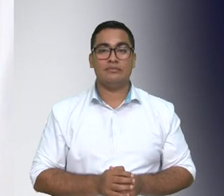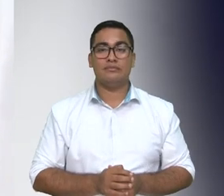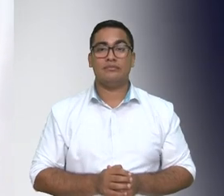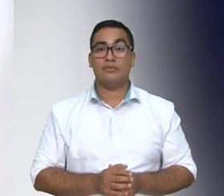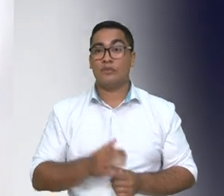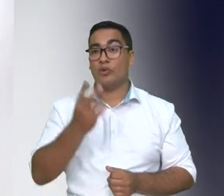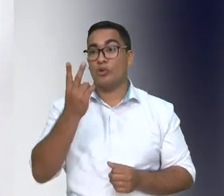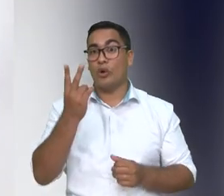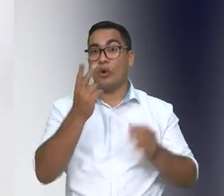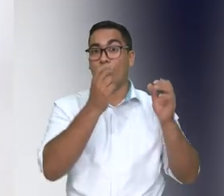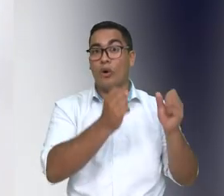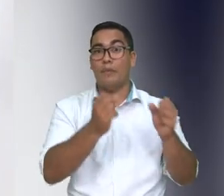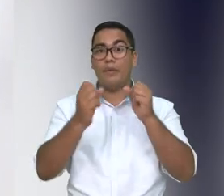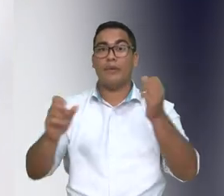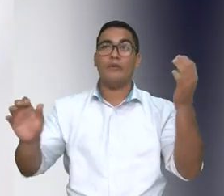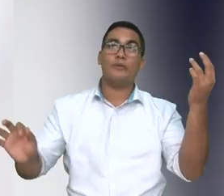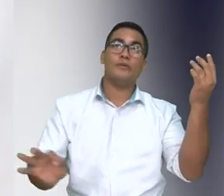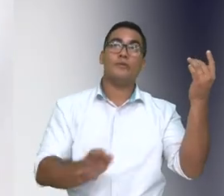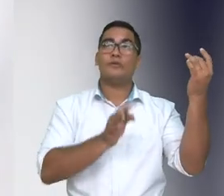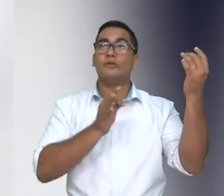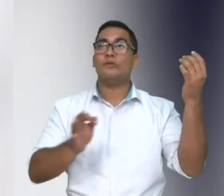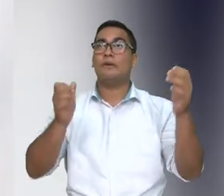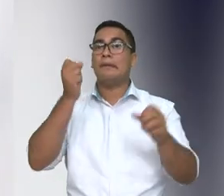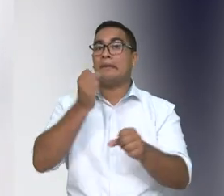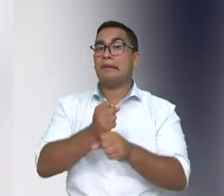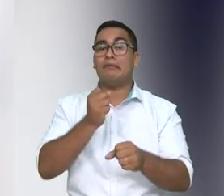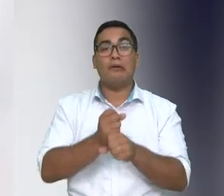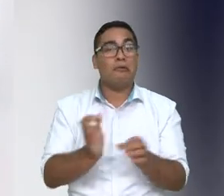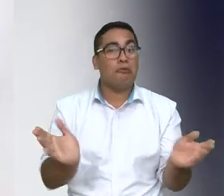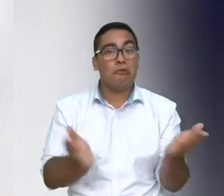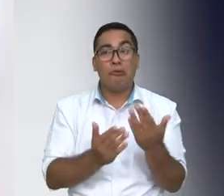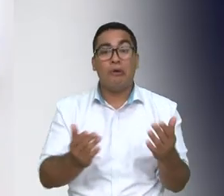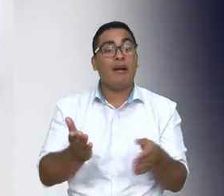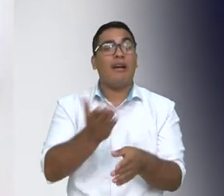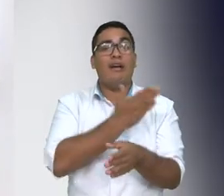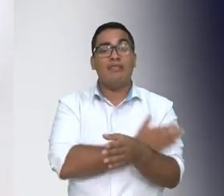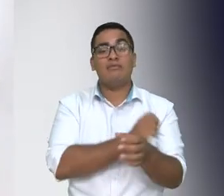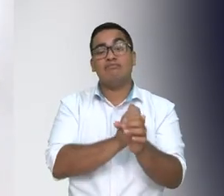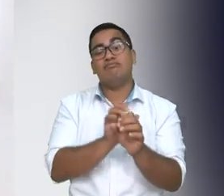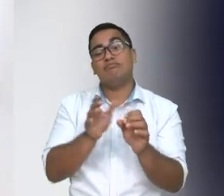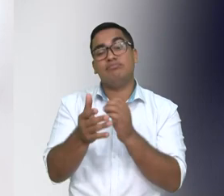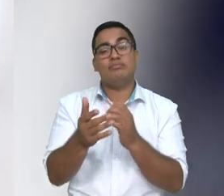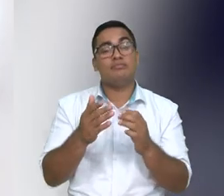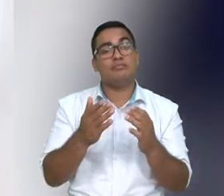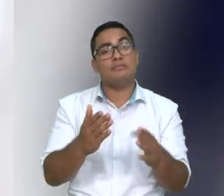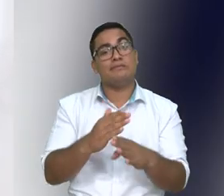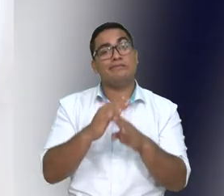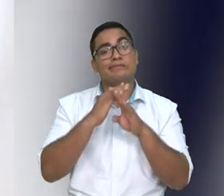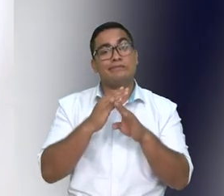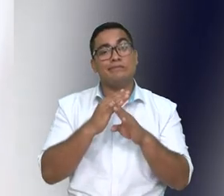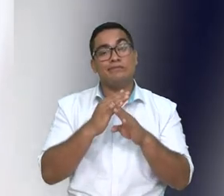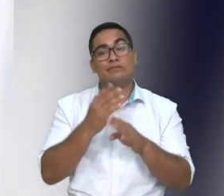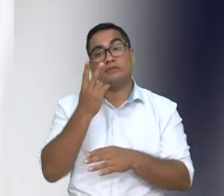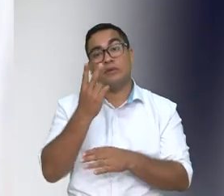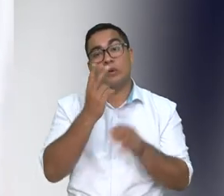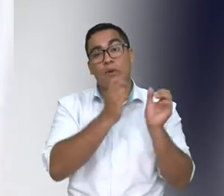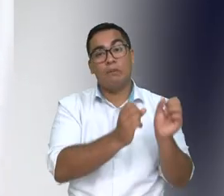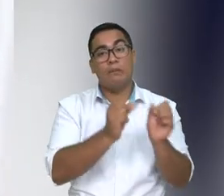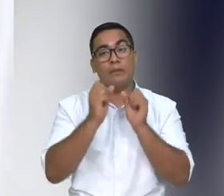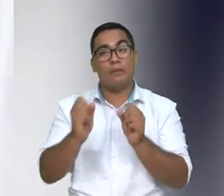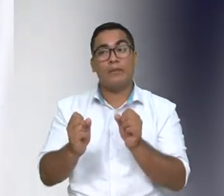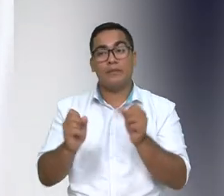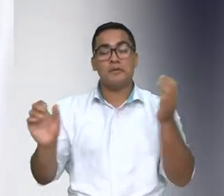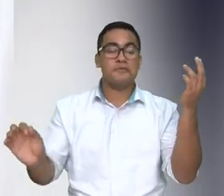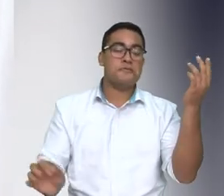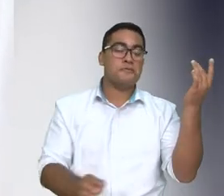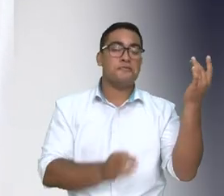Violinistas profesionales que se quedaron sin trabajo a raíz de las medidas decretadas para contener el brote de coronavirus, decidieron animar y